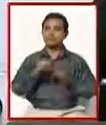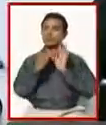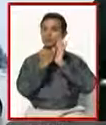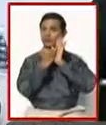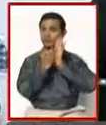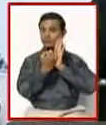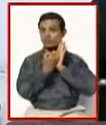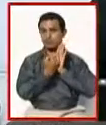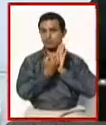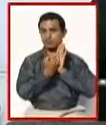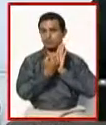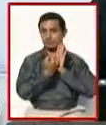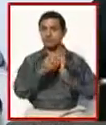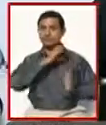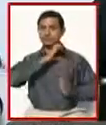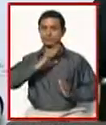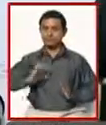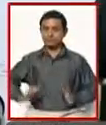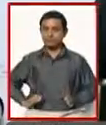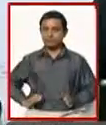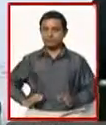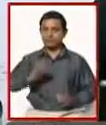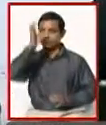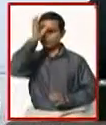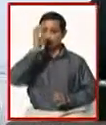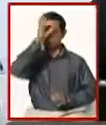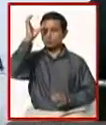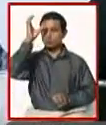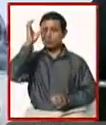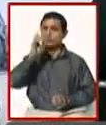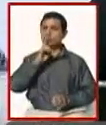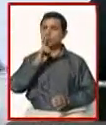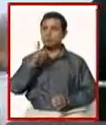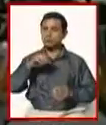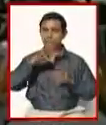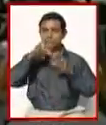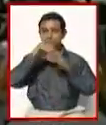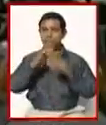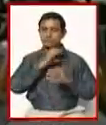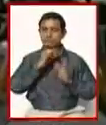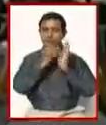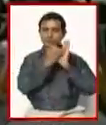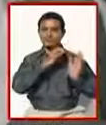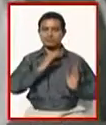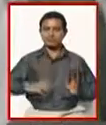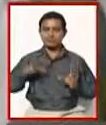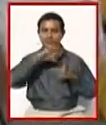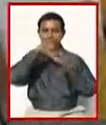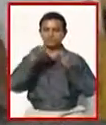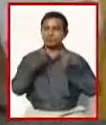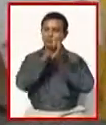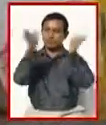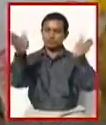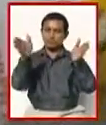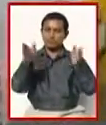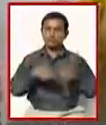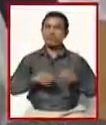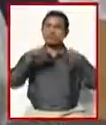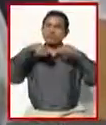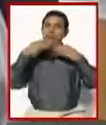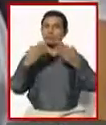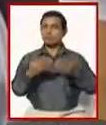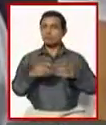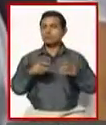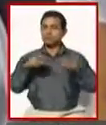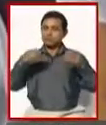identidad cristiana católica en si la identidad cristiana en general pues